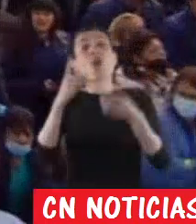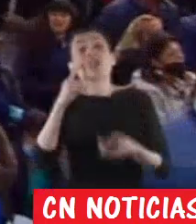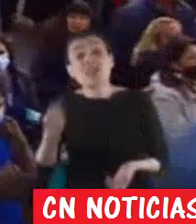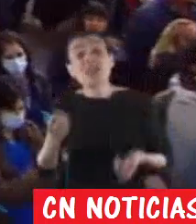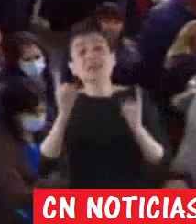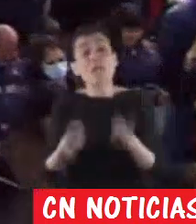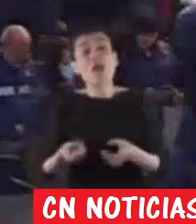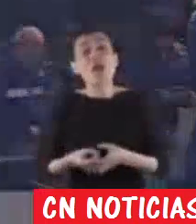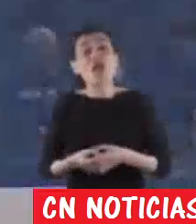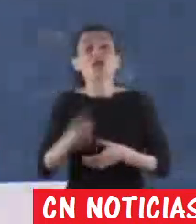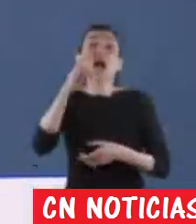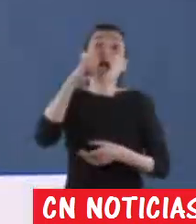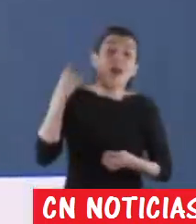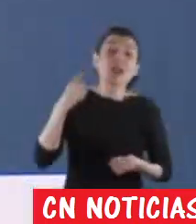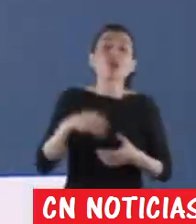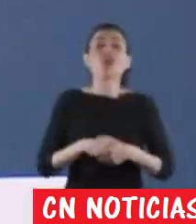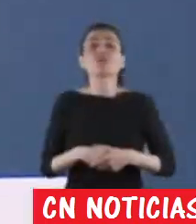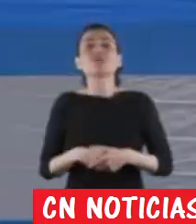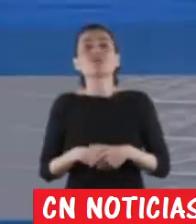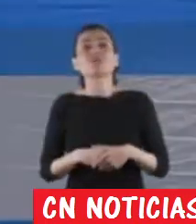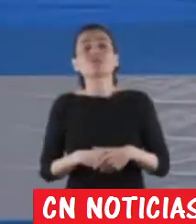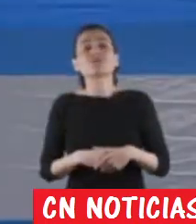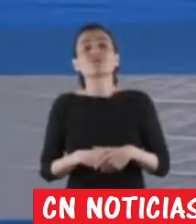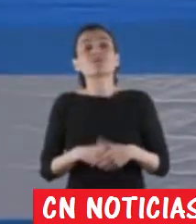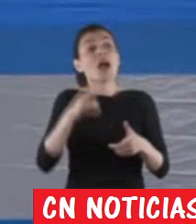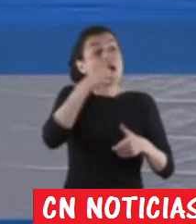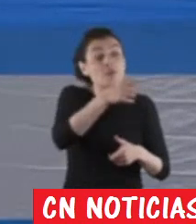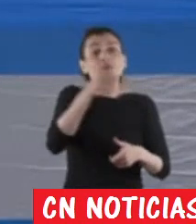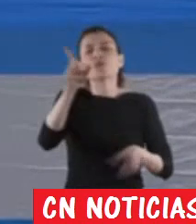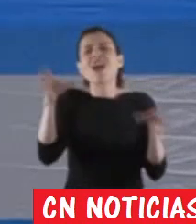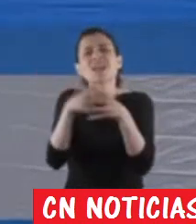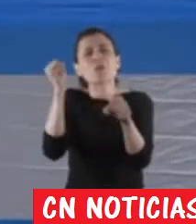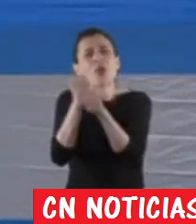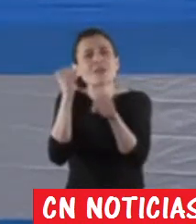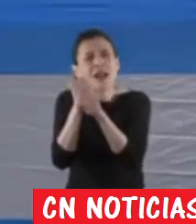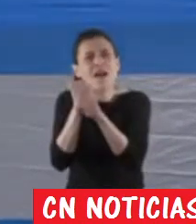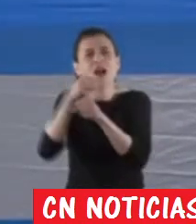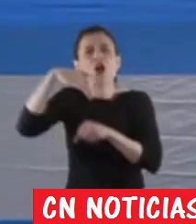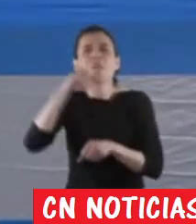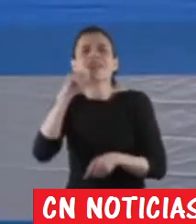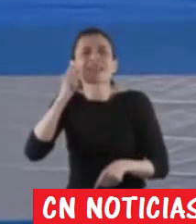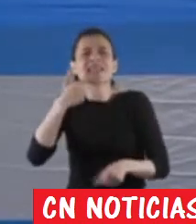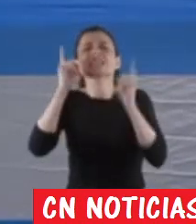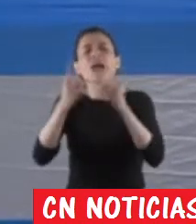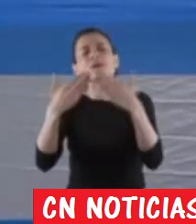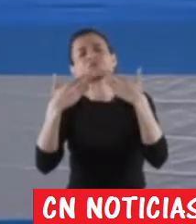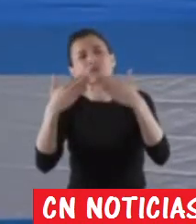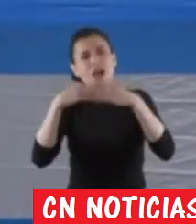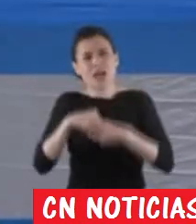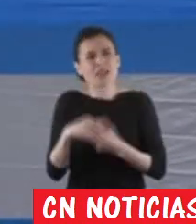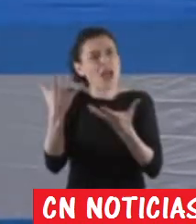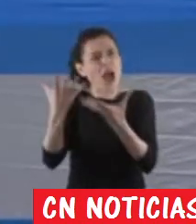días, Alberto, a vos, a tu gabinete, a Matías. Muchas gracias por